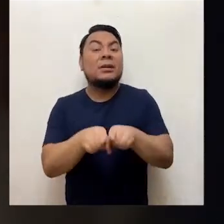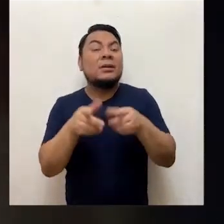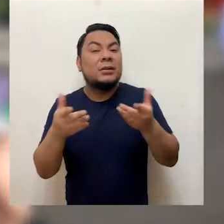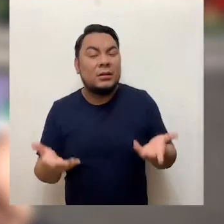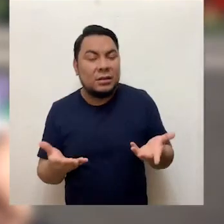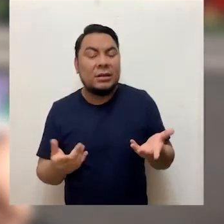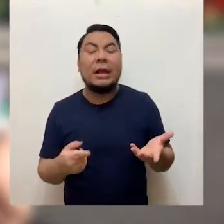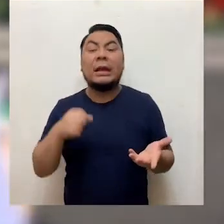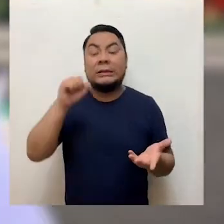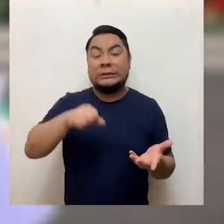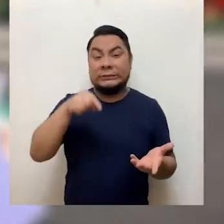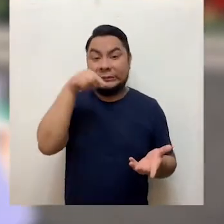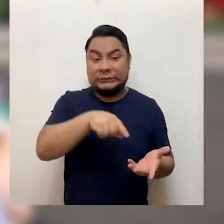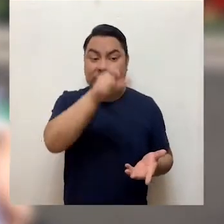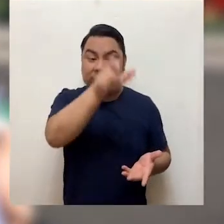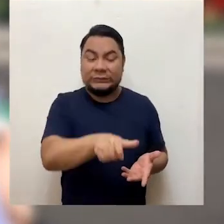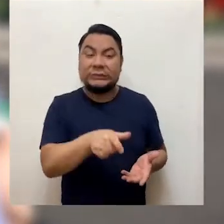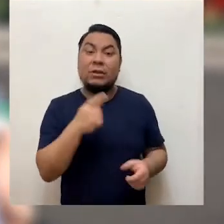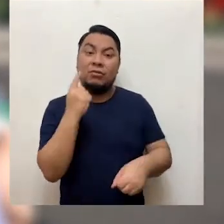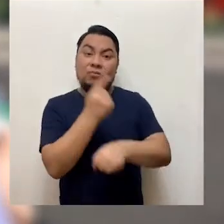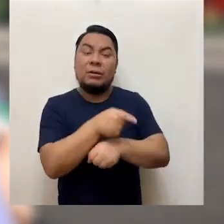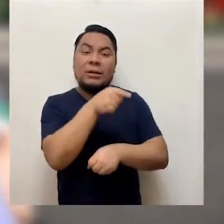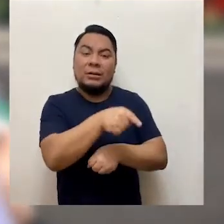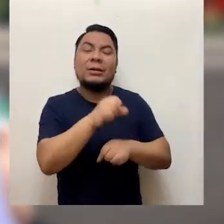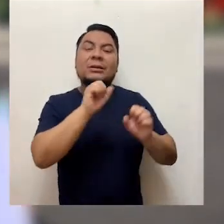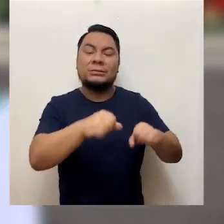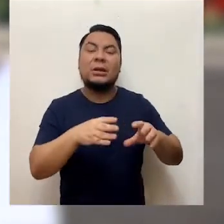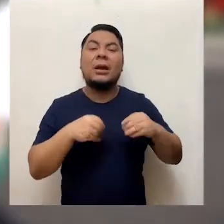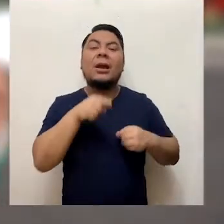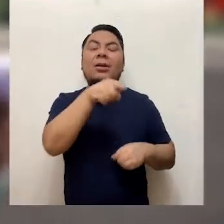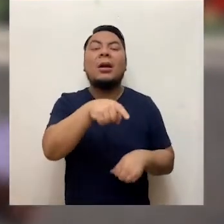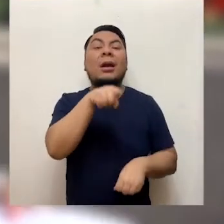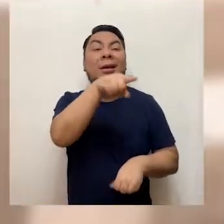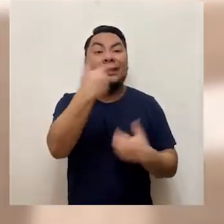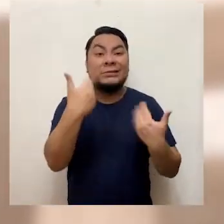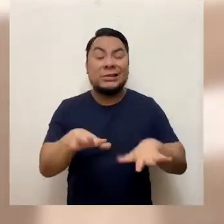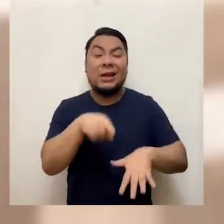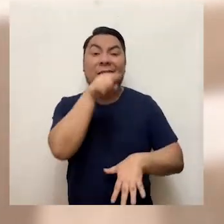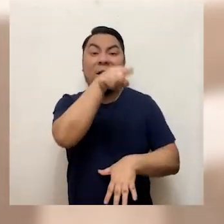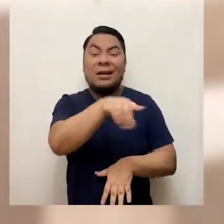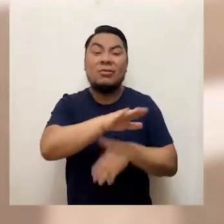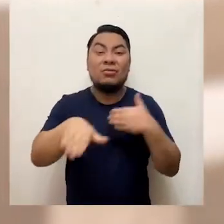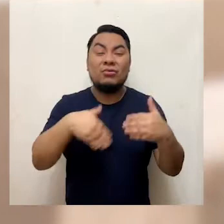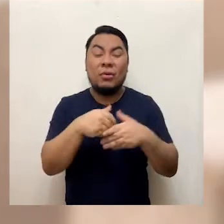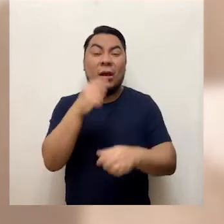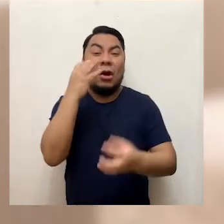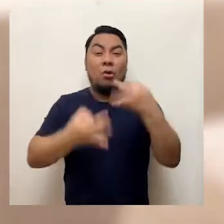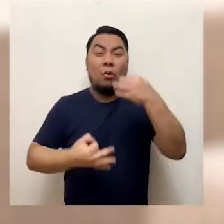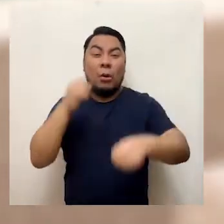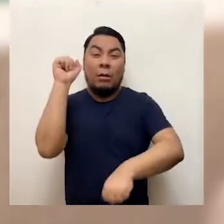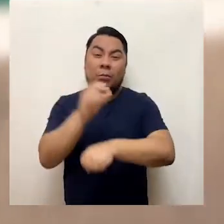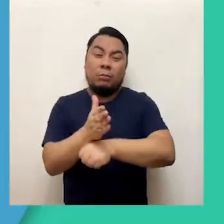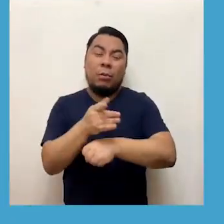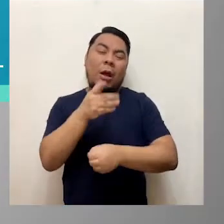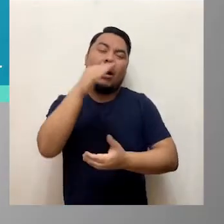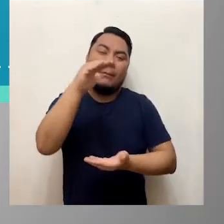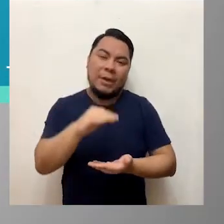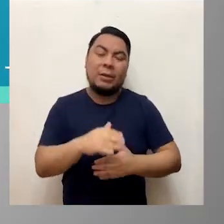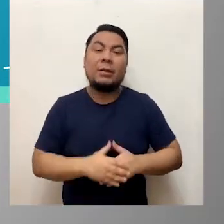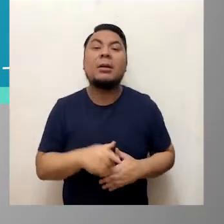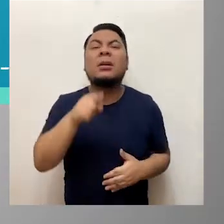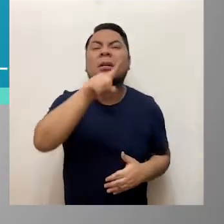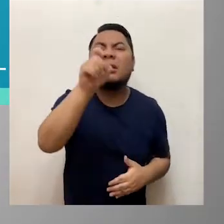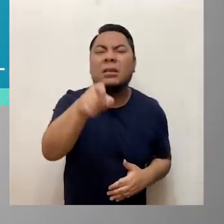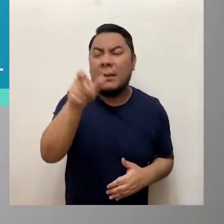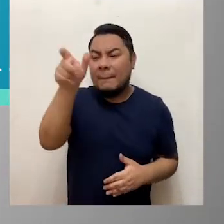cambio, el imputado recibirá una reducción en su sanción penal. ¿Una